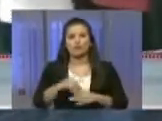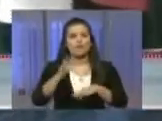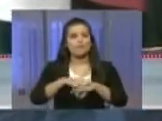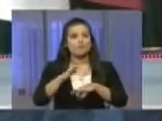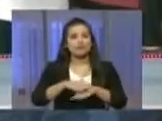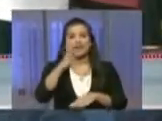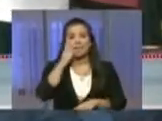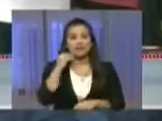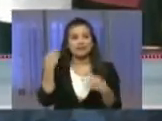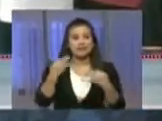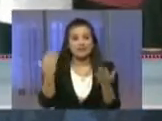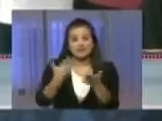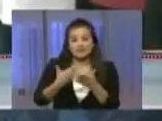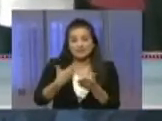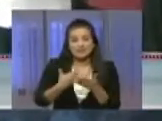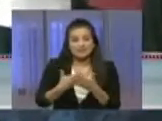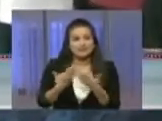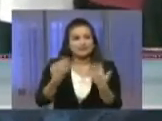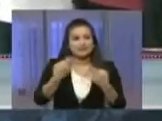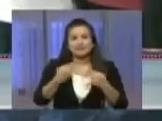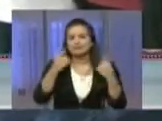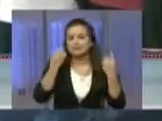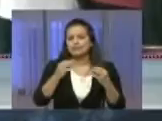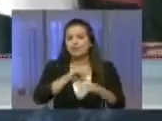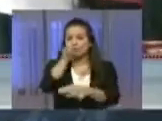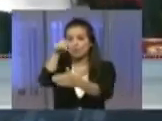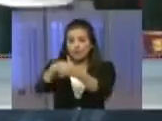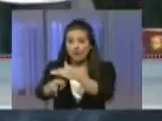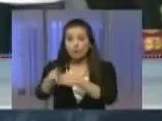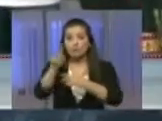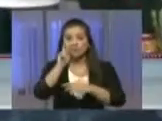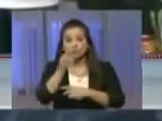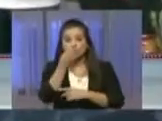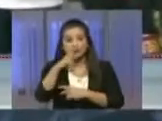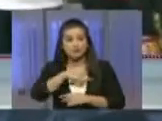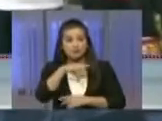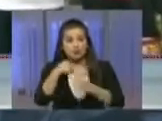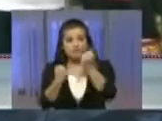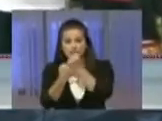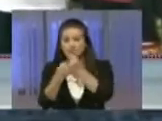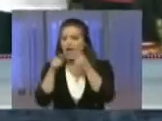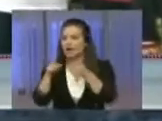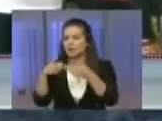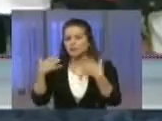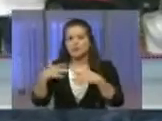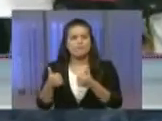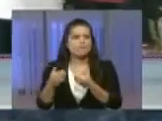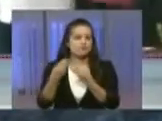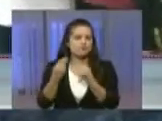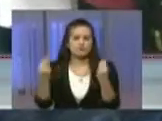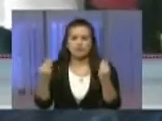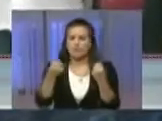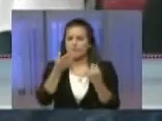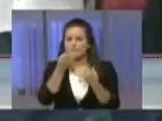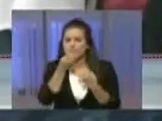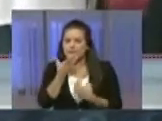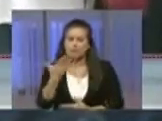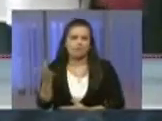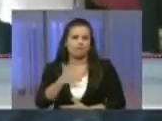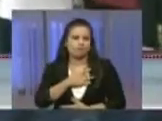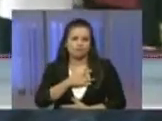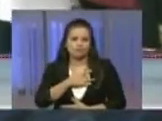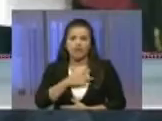en lo concreto las vivimos cuando visitamos una base de misiones allí todas las misiones se articulan y el poder